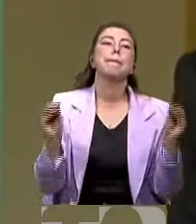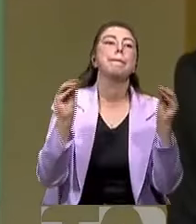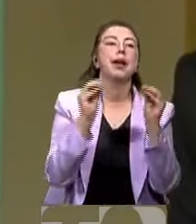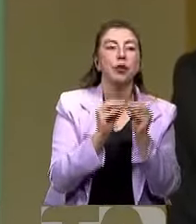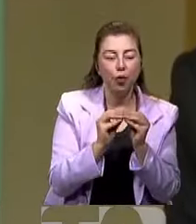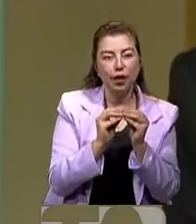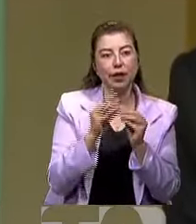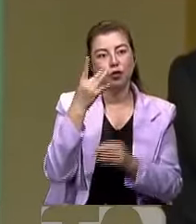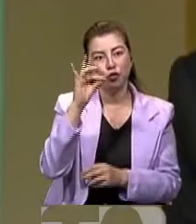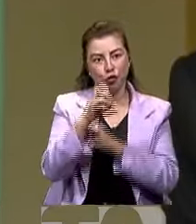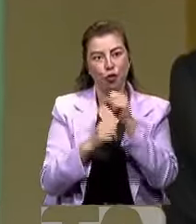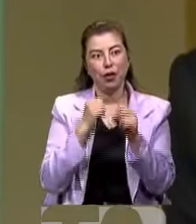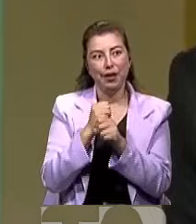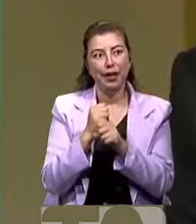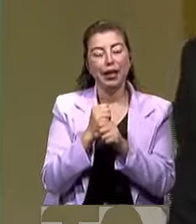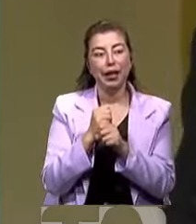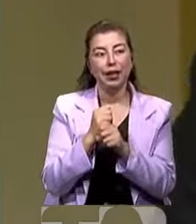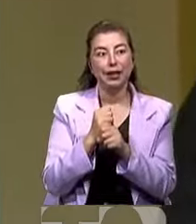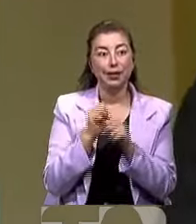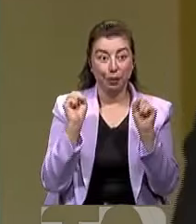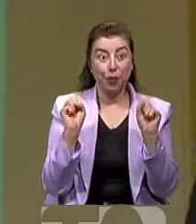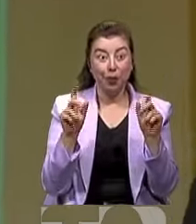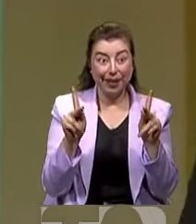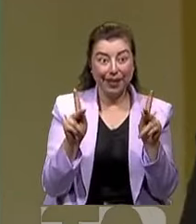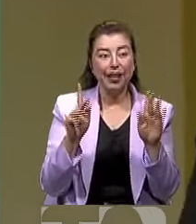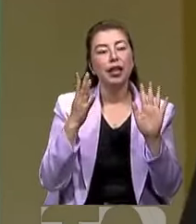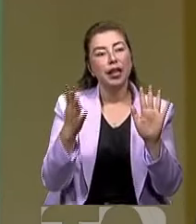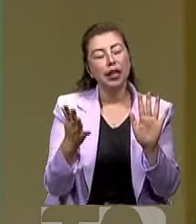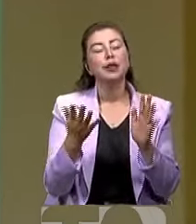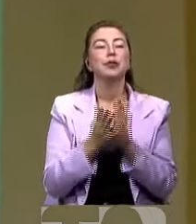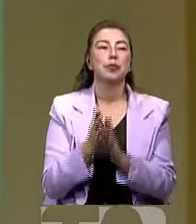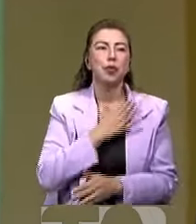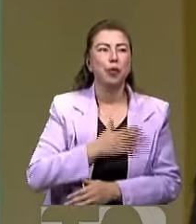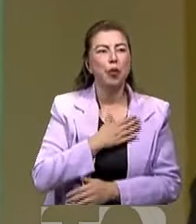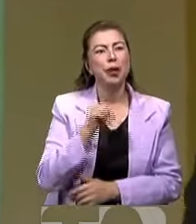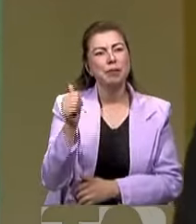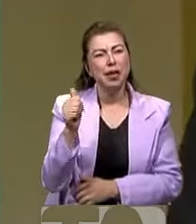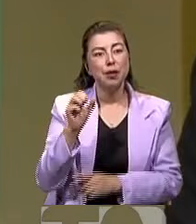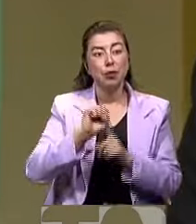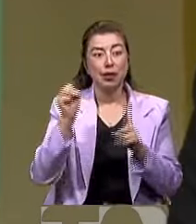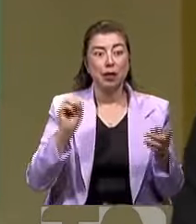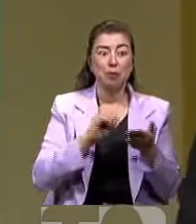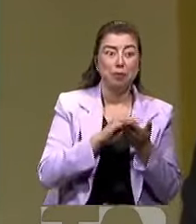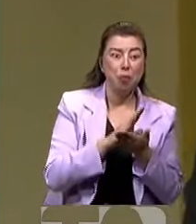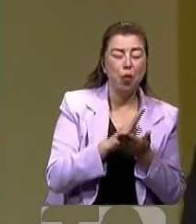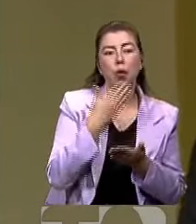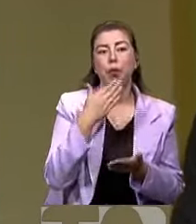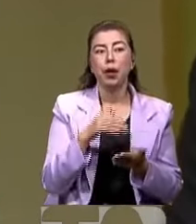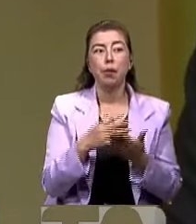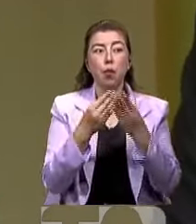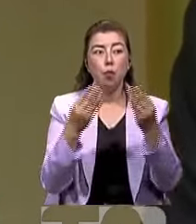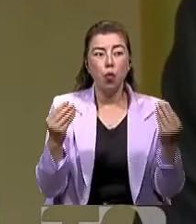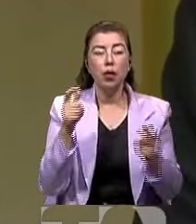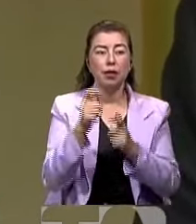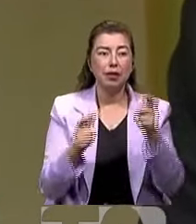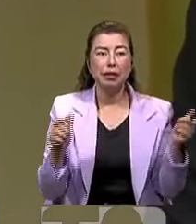años. Uno no decide salir, el sistema lo expulsa. Esto es lo más doloroso, ¿no? Que el sistema lo expulsa. Y la pandemia expulsó a mucha